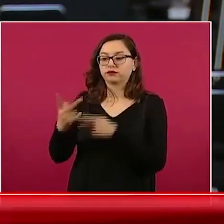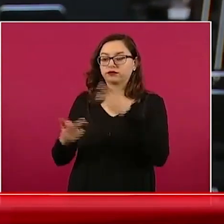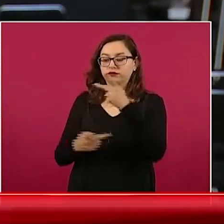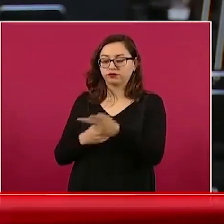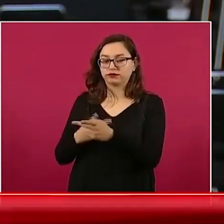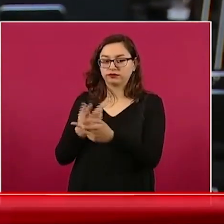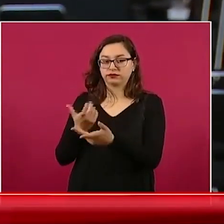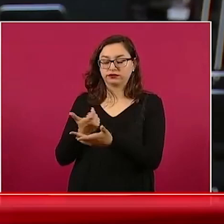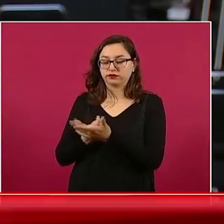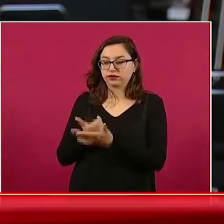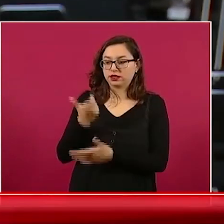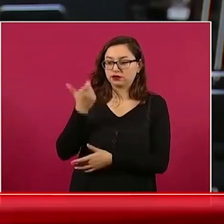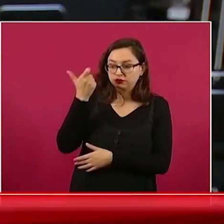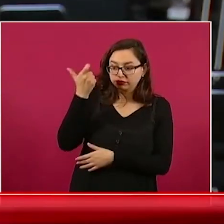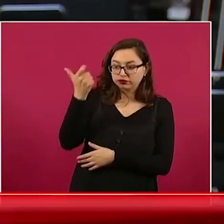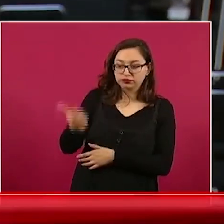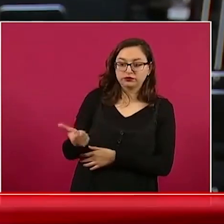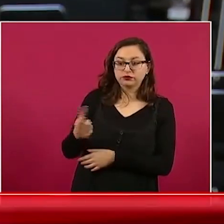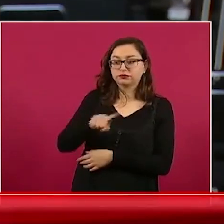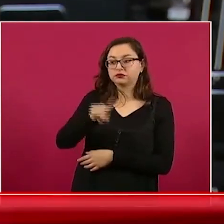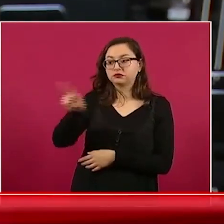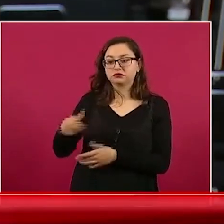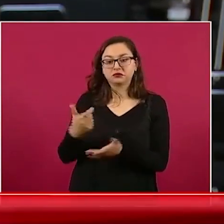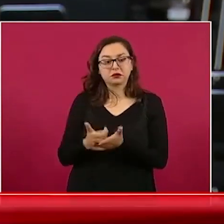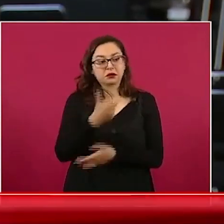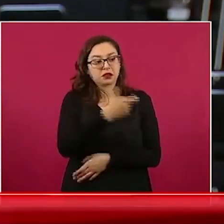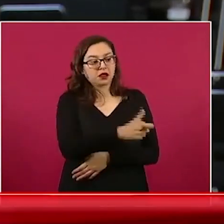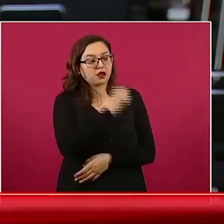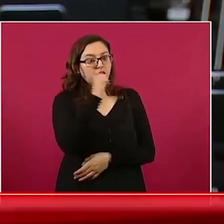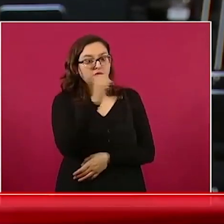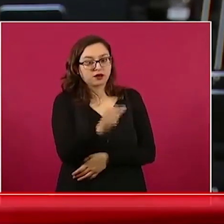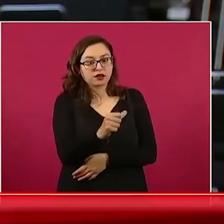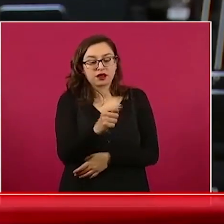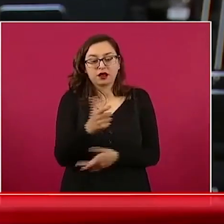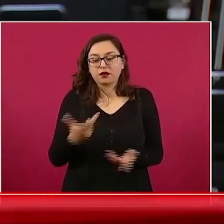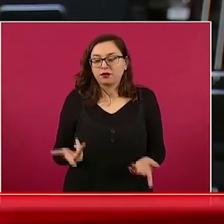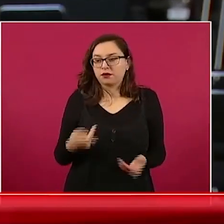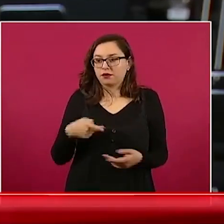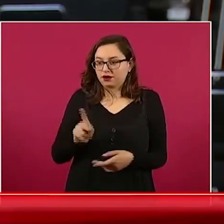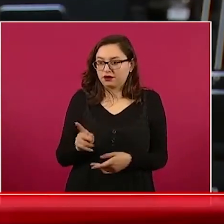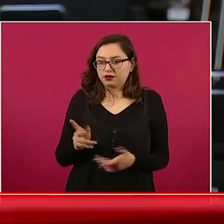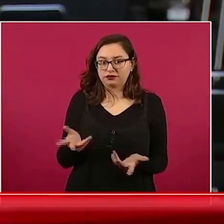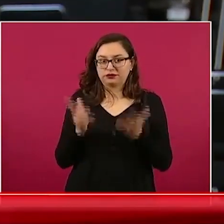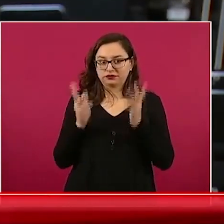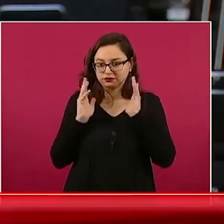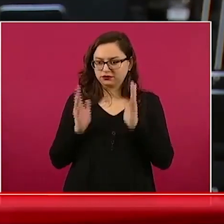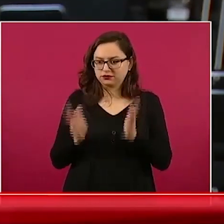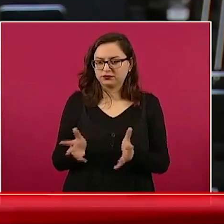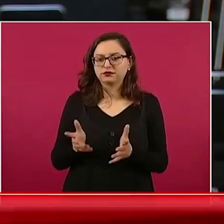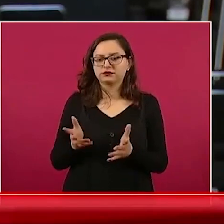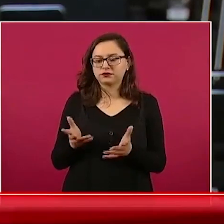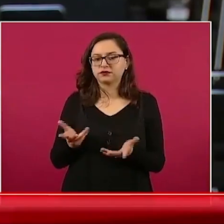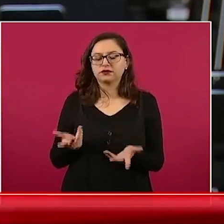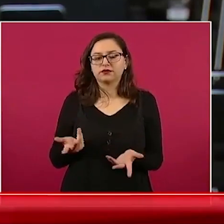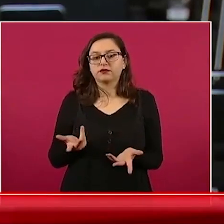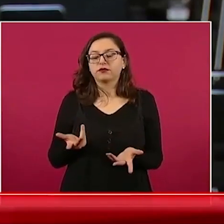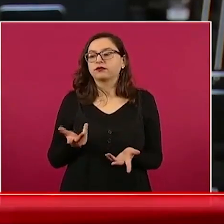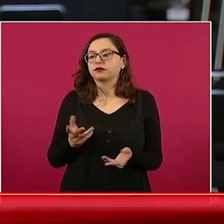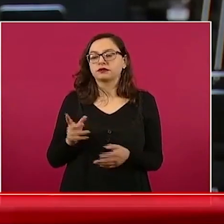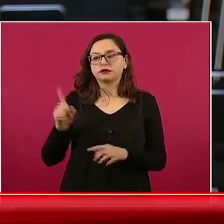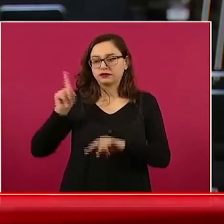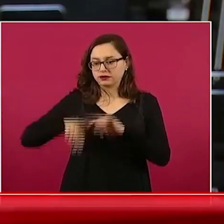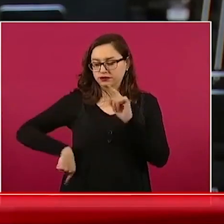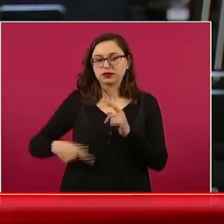garantías por ese préstamo y que la Federación Mexicana ya cobró esas garantías y que aún así, después de haber cobrado